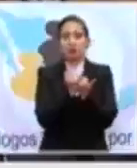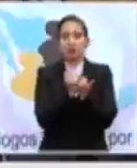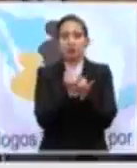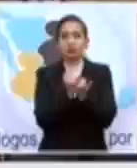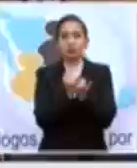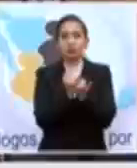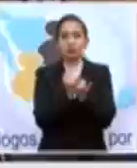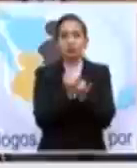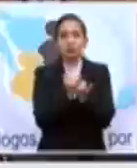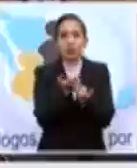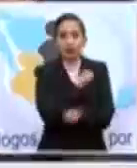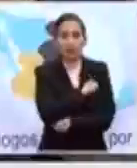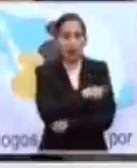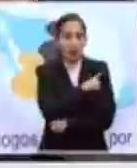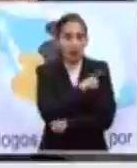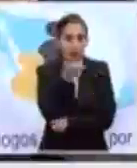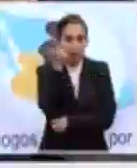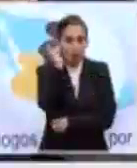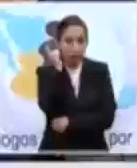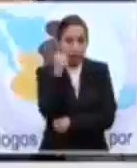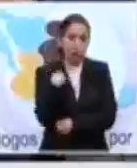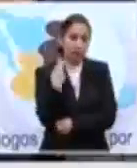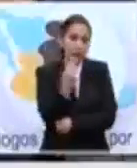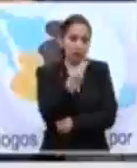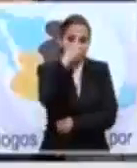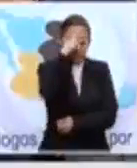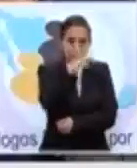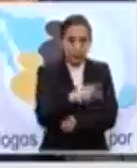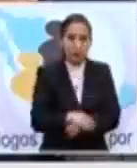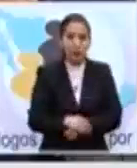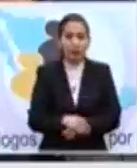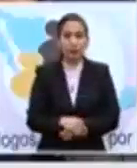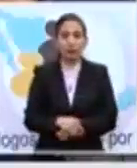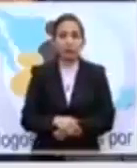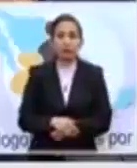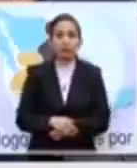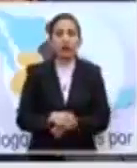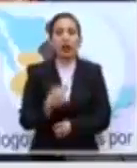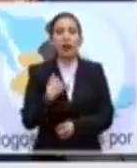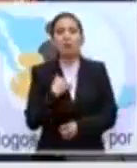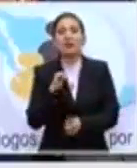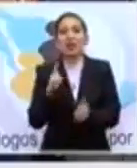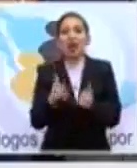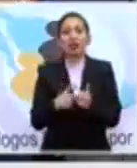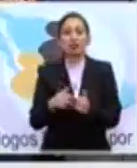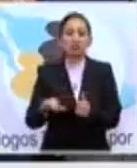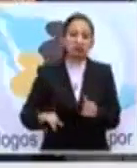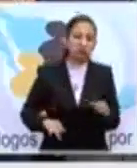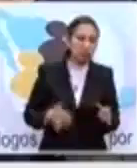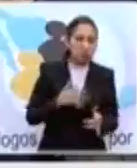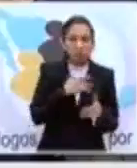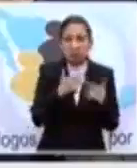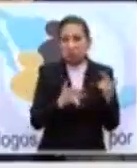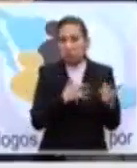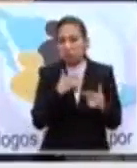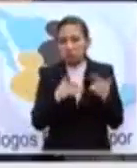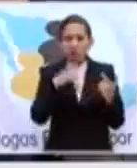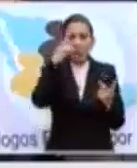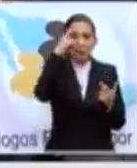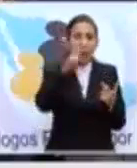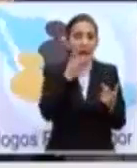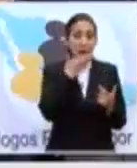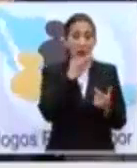la de salud que tanto necesita el país. A mí algo que me inquieta para los